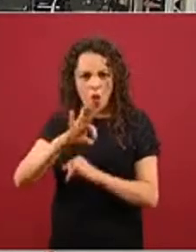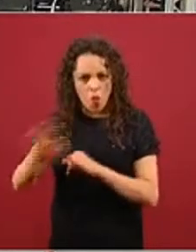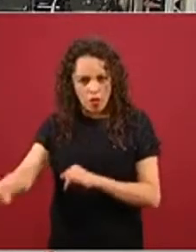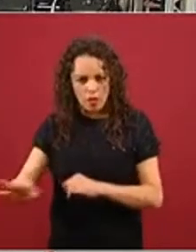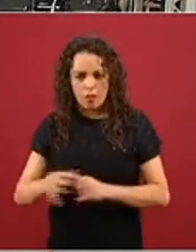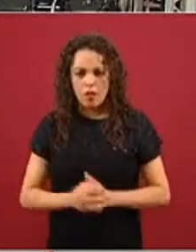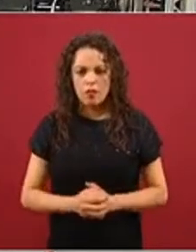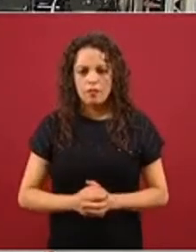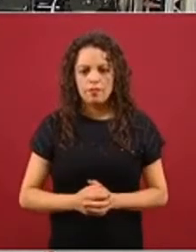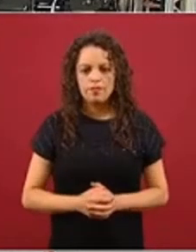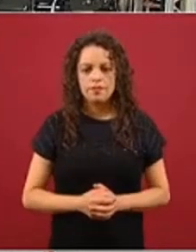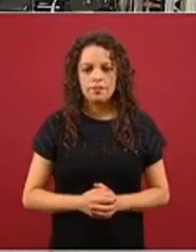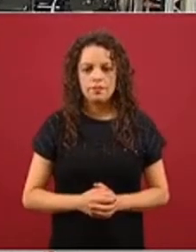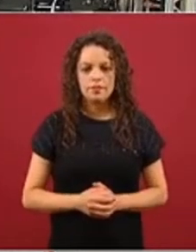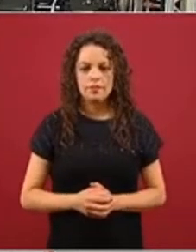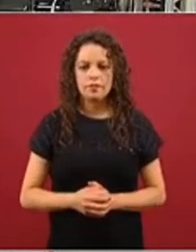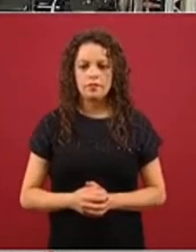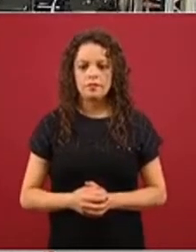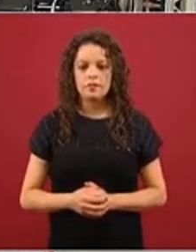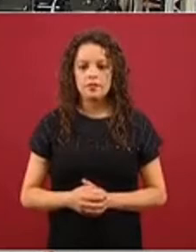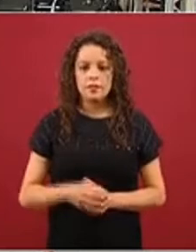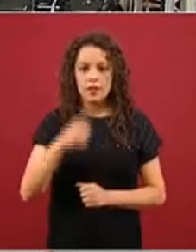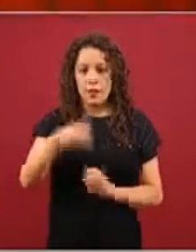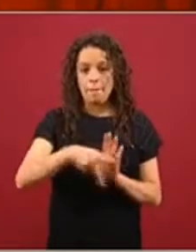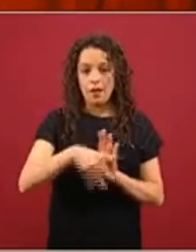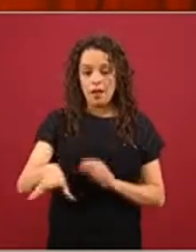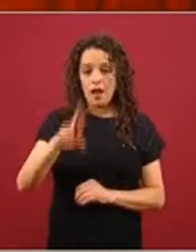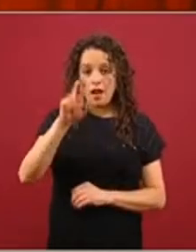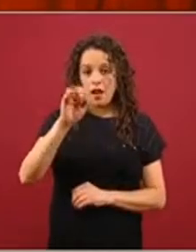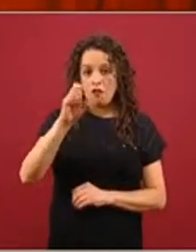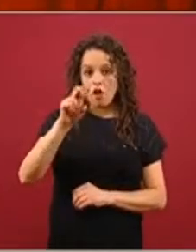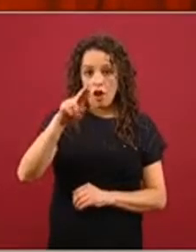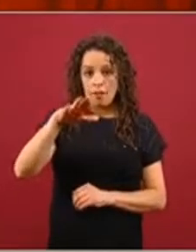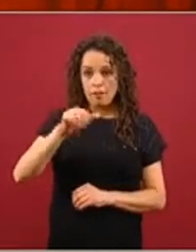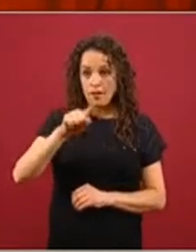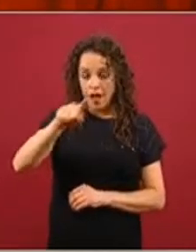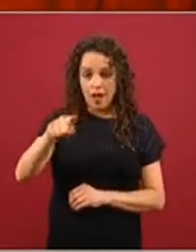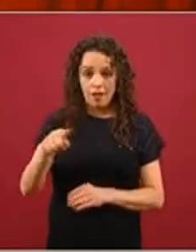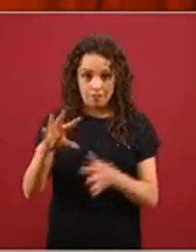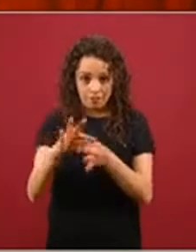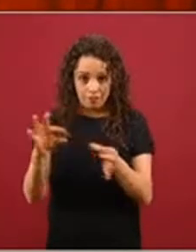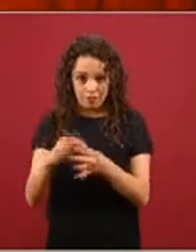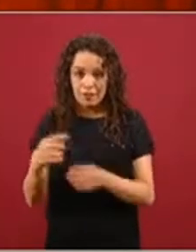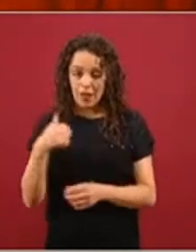que hasta gusto me da que sea usted del periódico Reforma quien lo comenta,